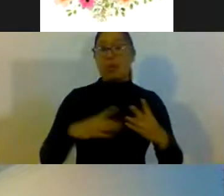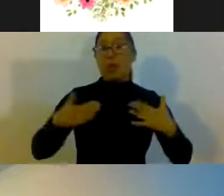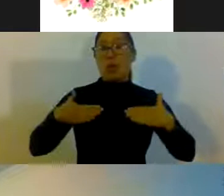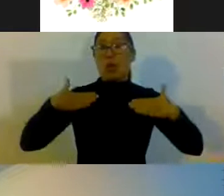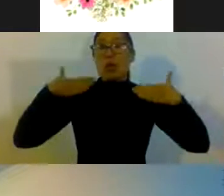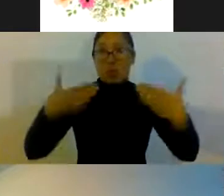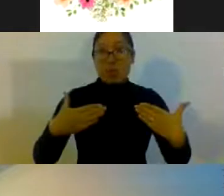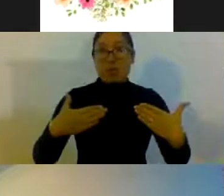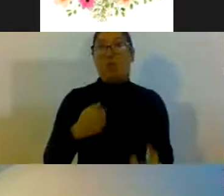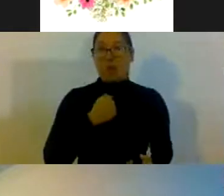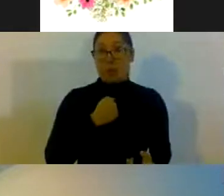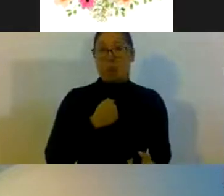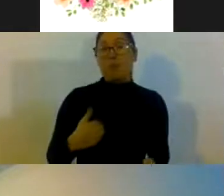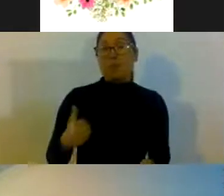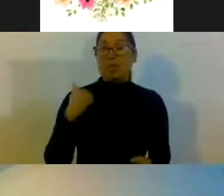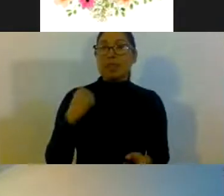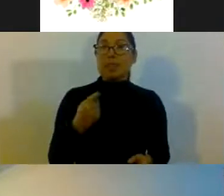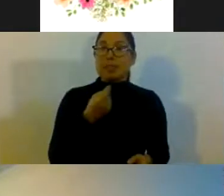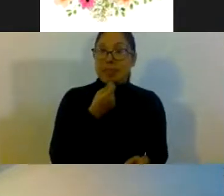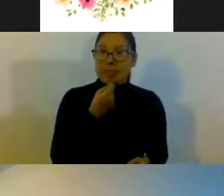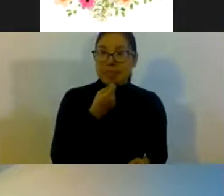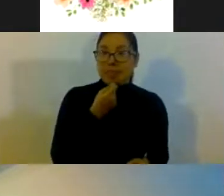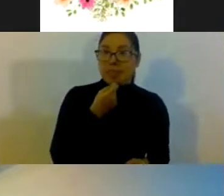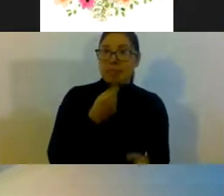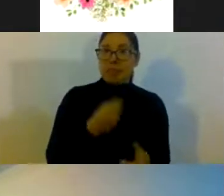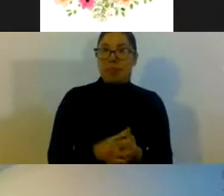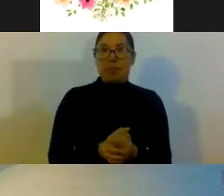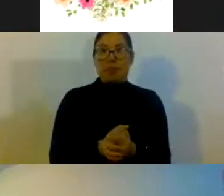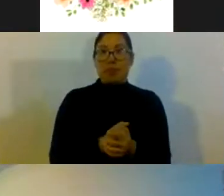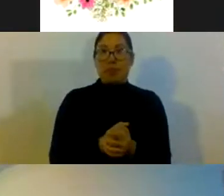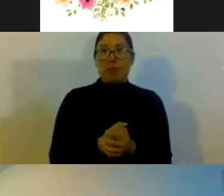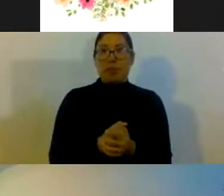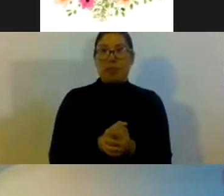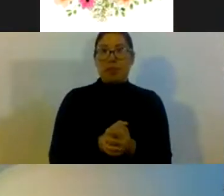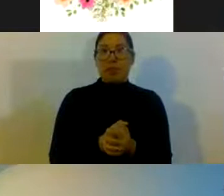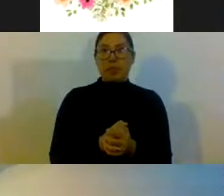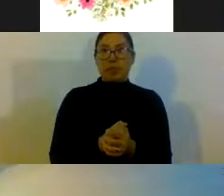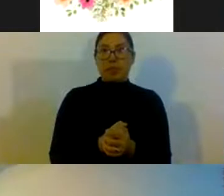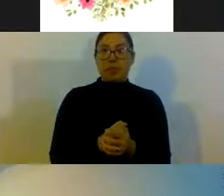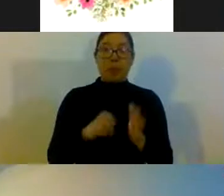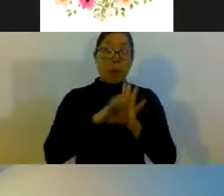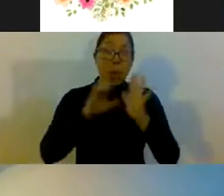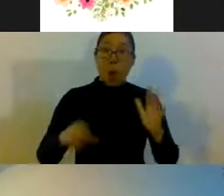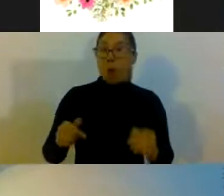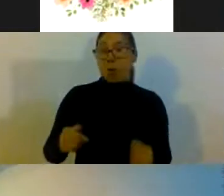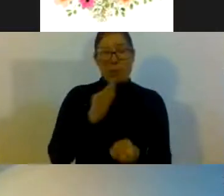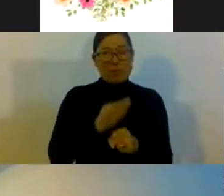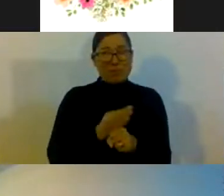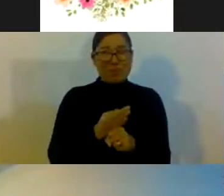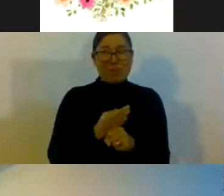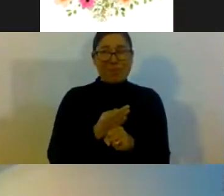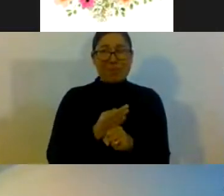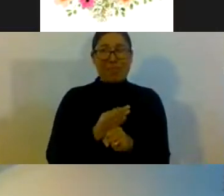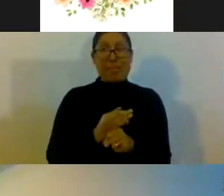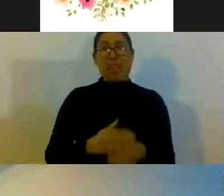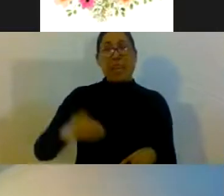importante es que ahorita, por ejemplo, pensando en que son niños y niñas pequeños y nosotros comenzamos a generar esos